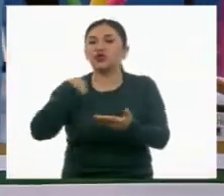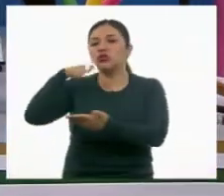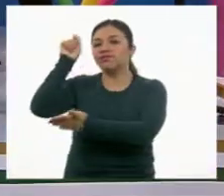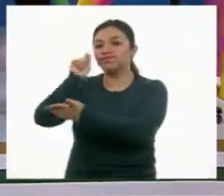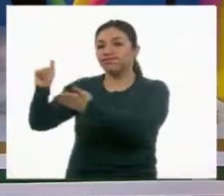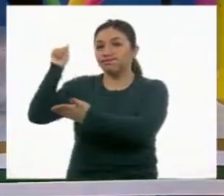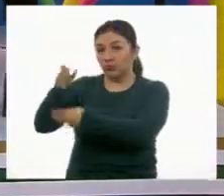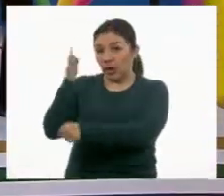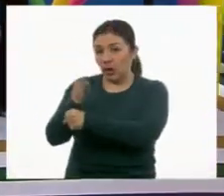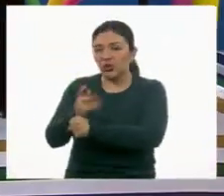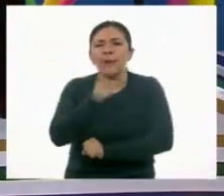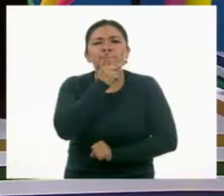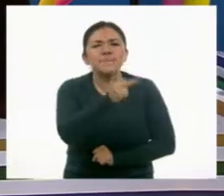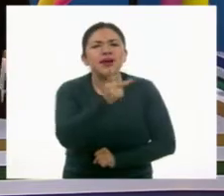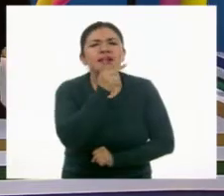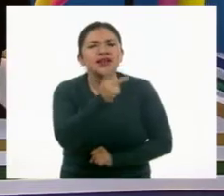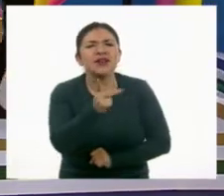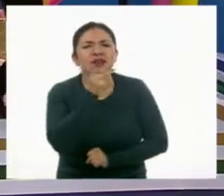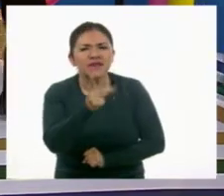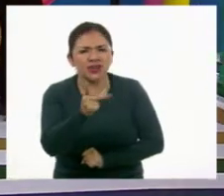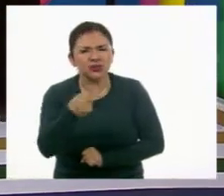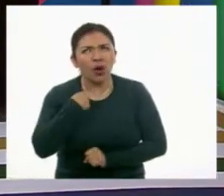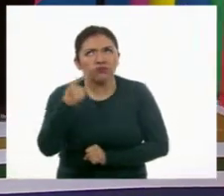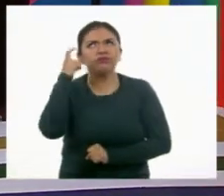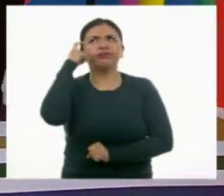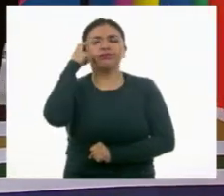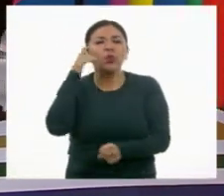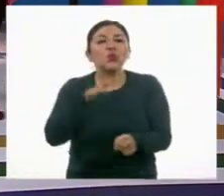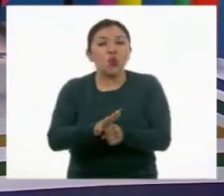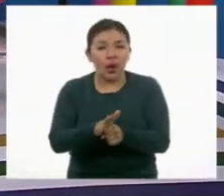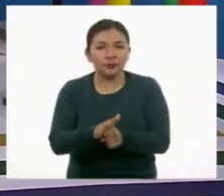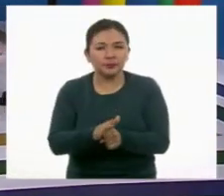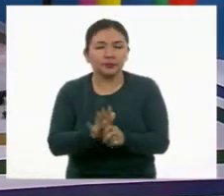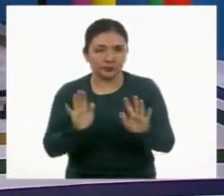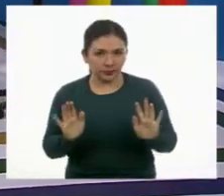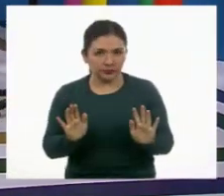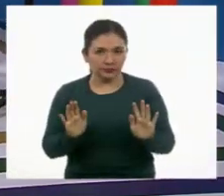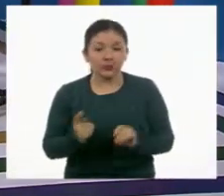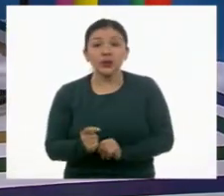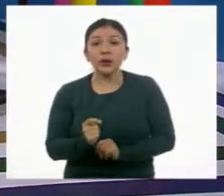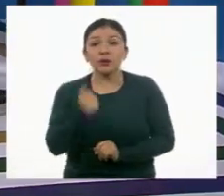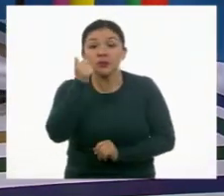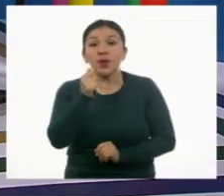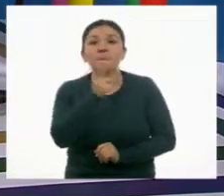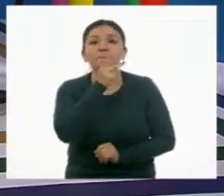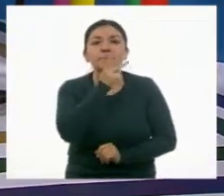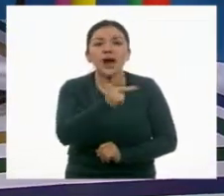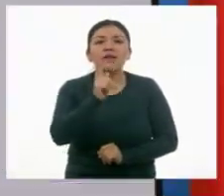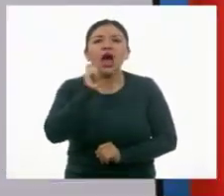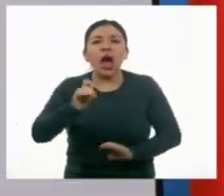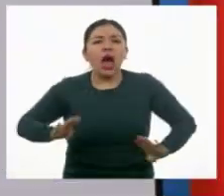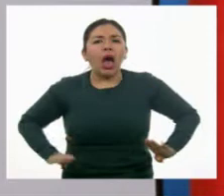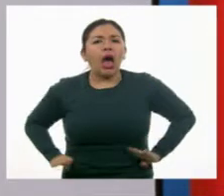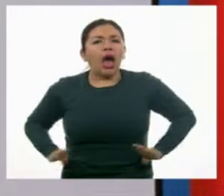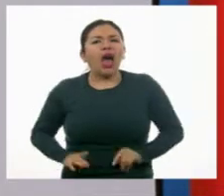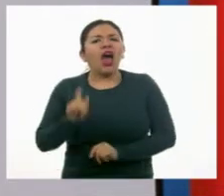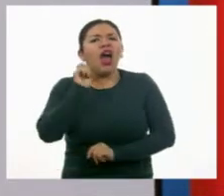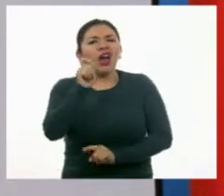aquí las palabras que vinieron a tu mente. Sí. Y estas vamos a anotar primero las que tienen que ver con el